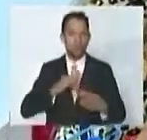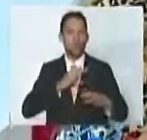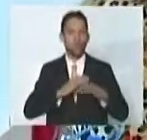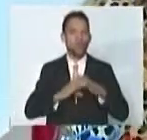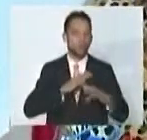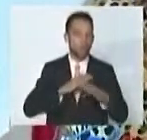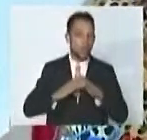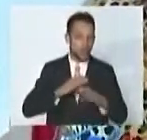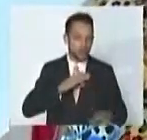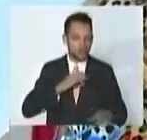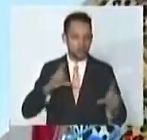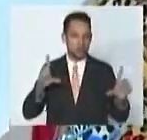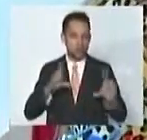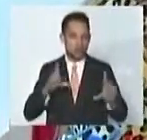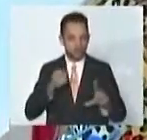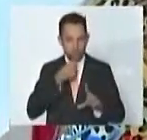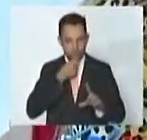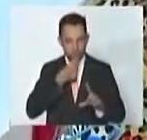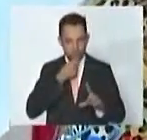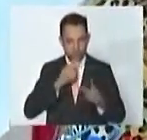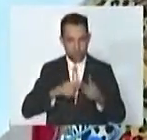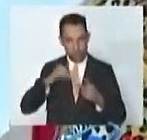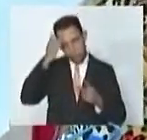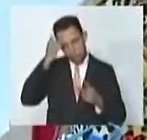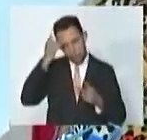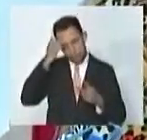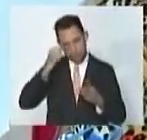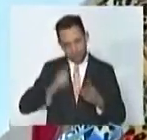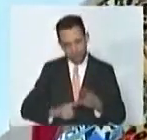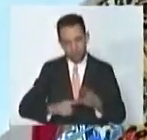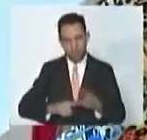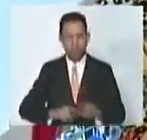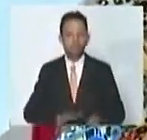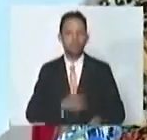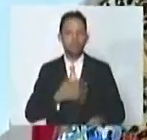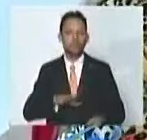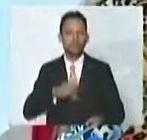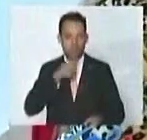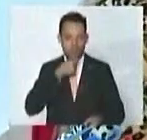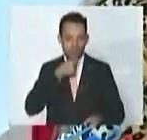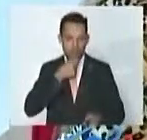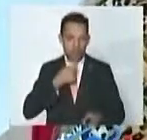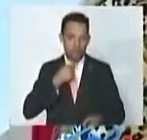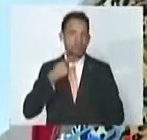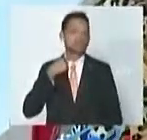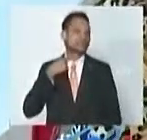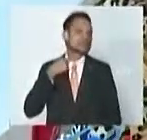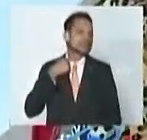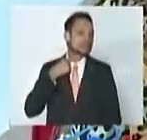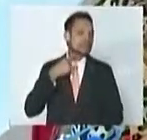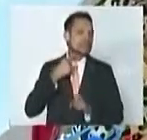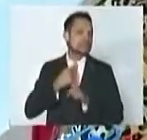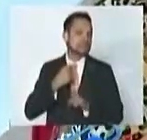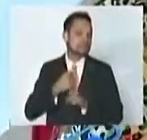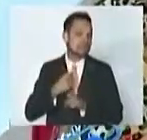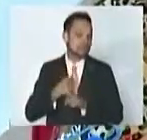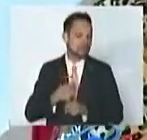comunicadores, maestros, cantantes, y existen muchas patologías que la fonoaudióloga